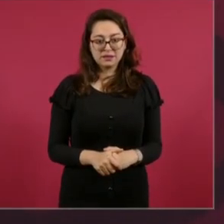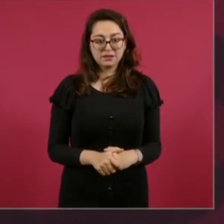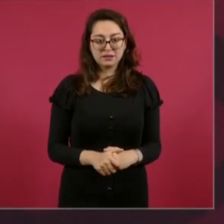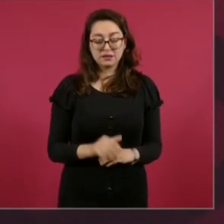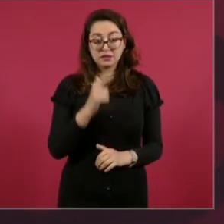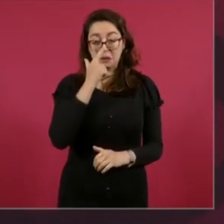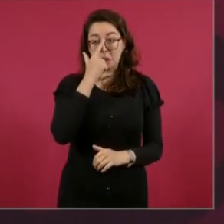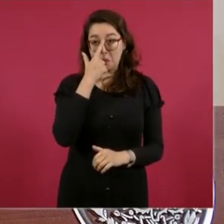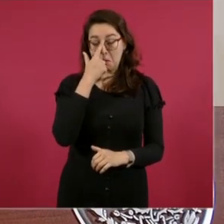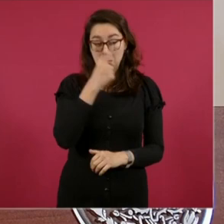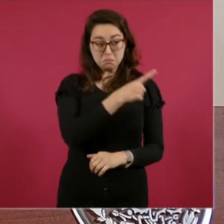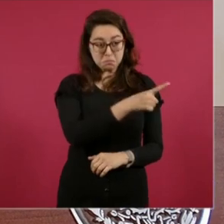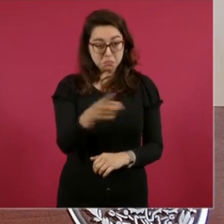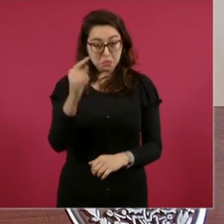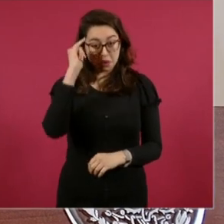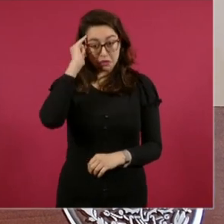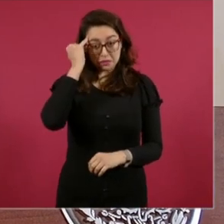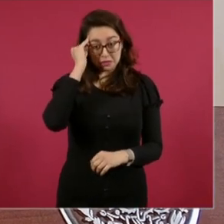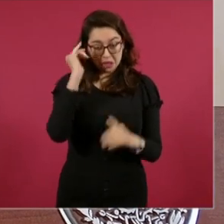vasallo?